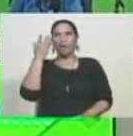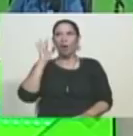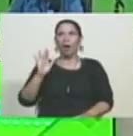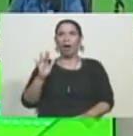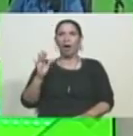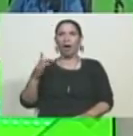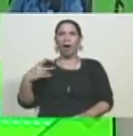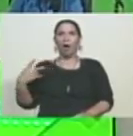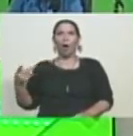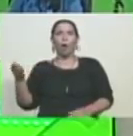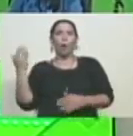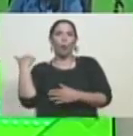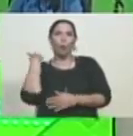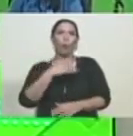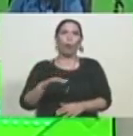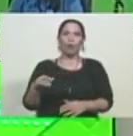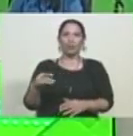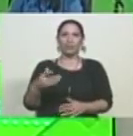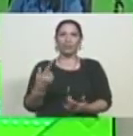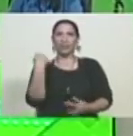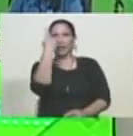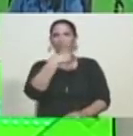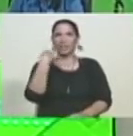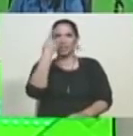la cabeza. Eso es lo que pasó.